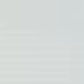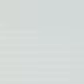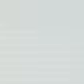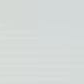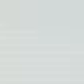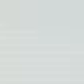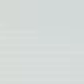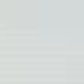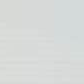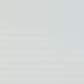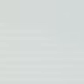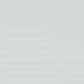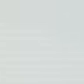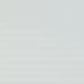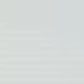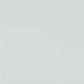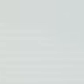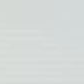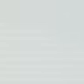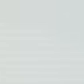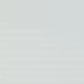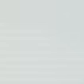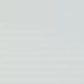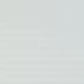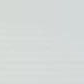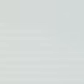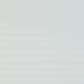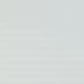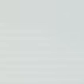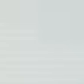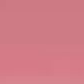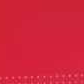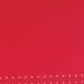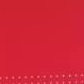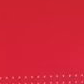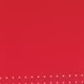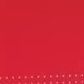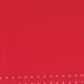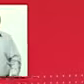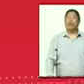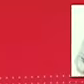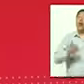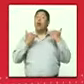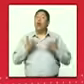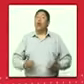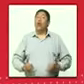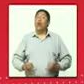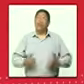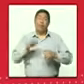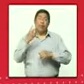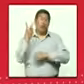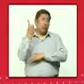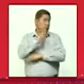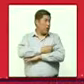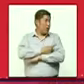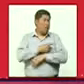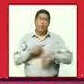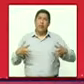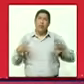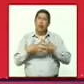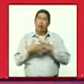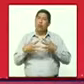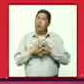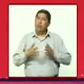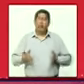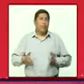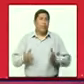Hoy país ha vivido un segundo día de bloqueos en